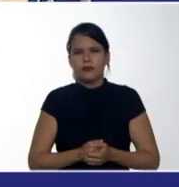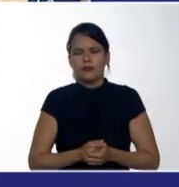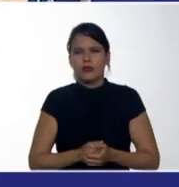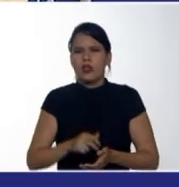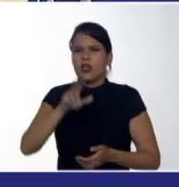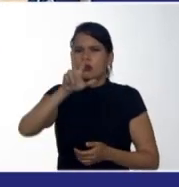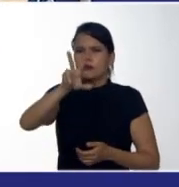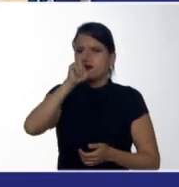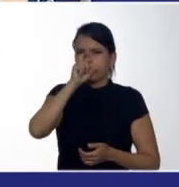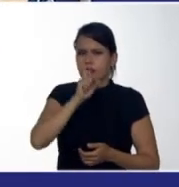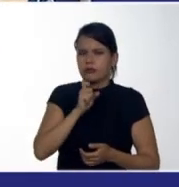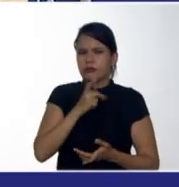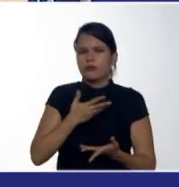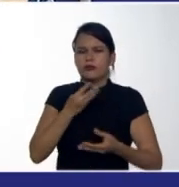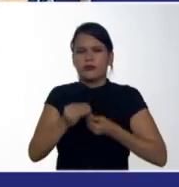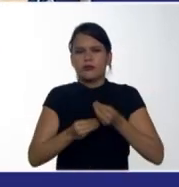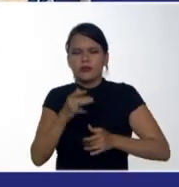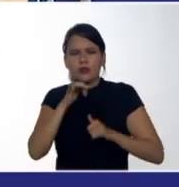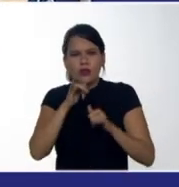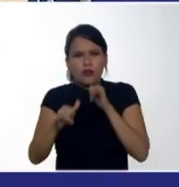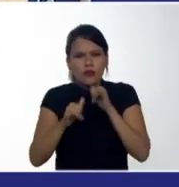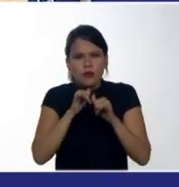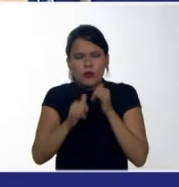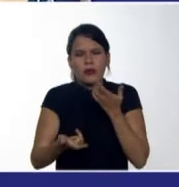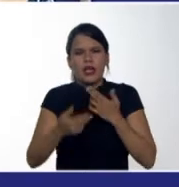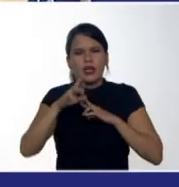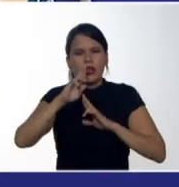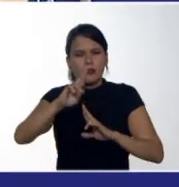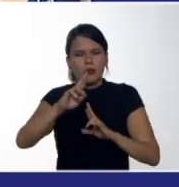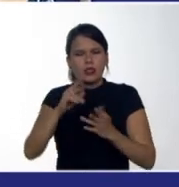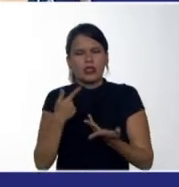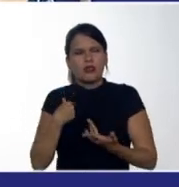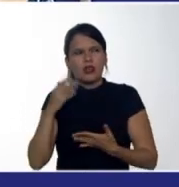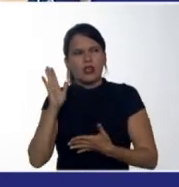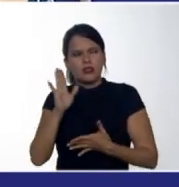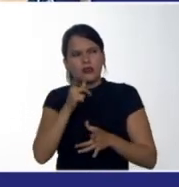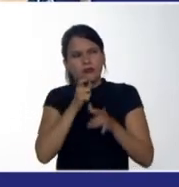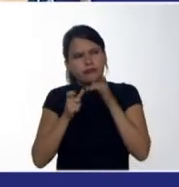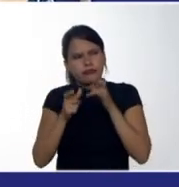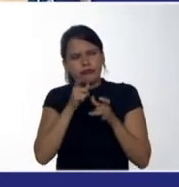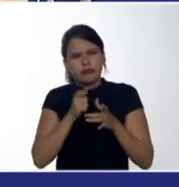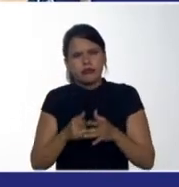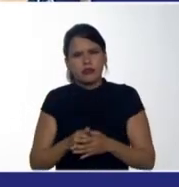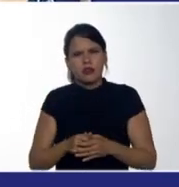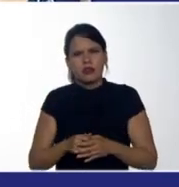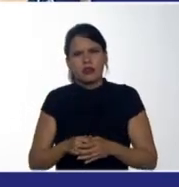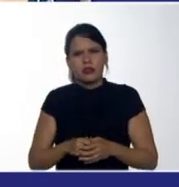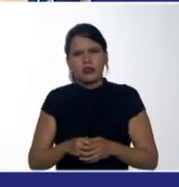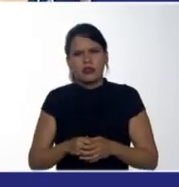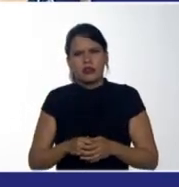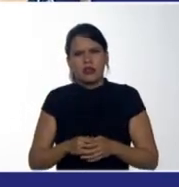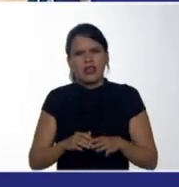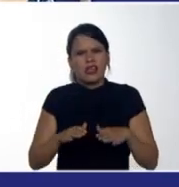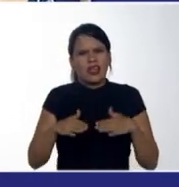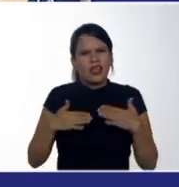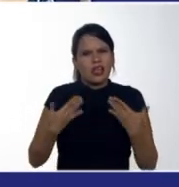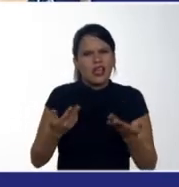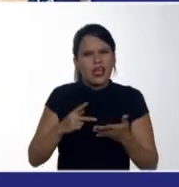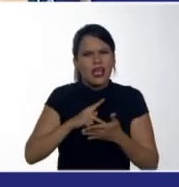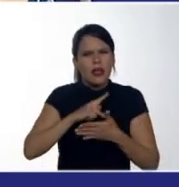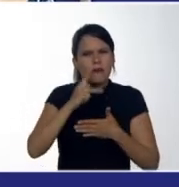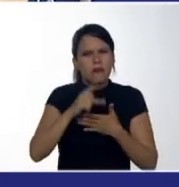Para tercer año, elabora un informe respondiendo a las siguientes interrogantes. ¿Qué es el proyecto del genoma